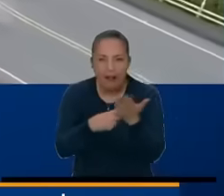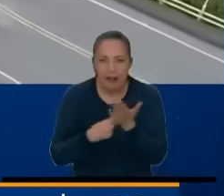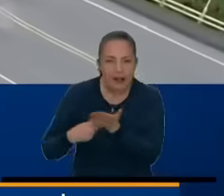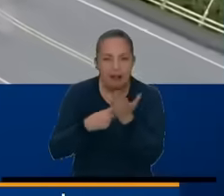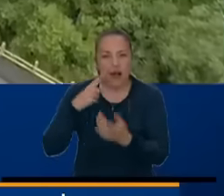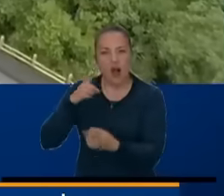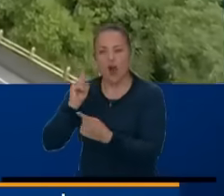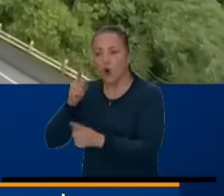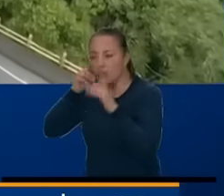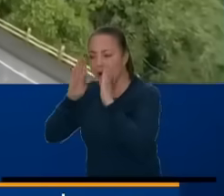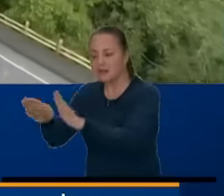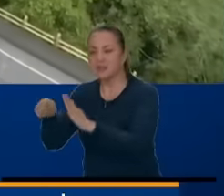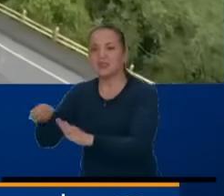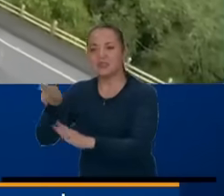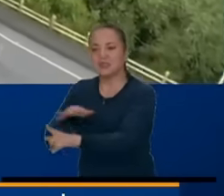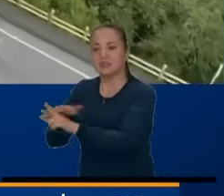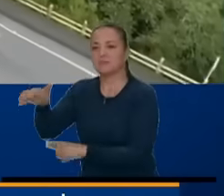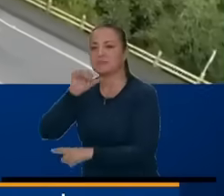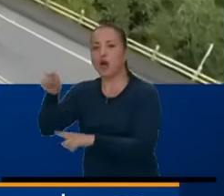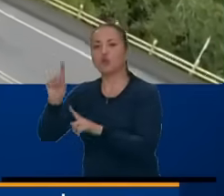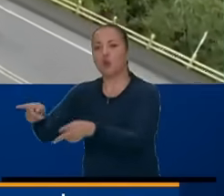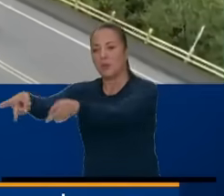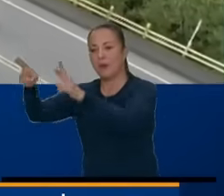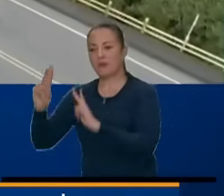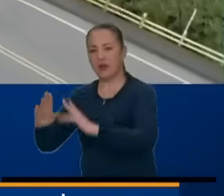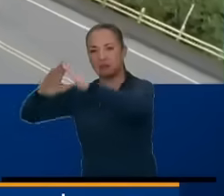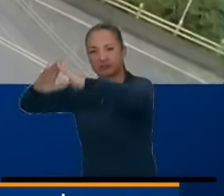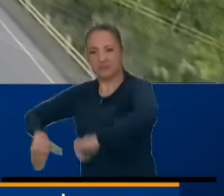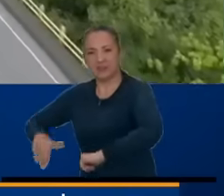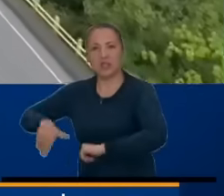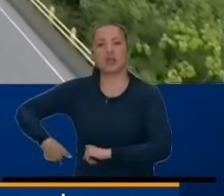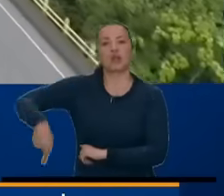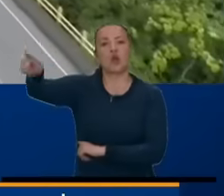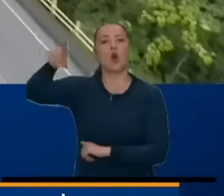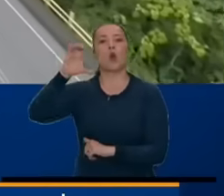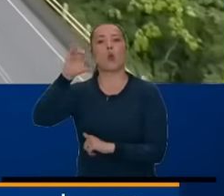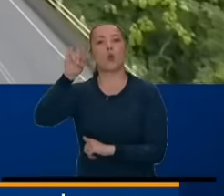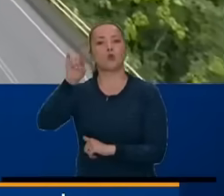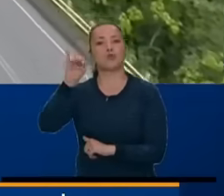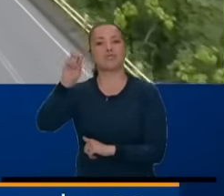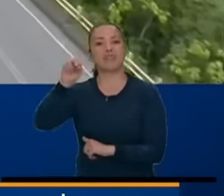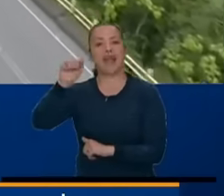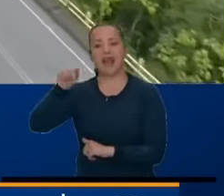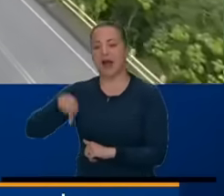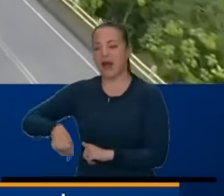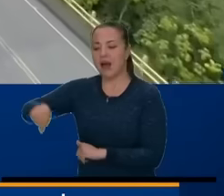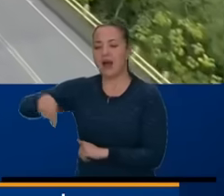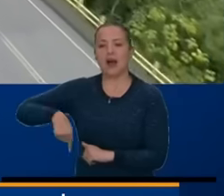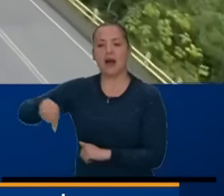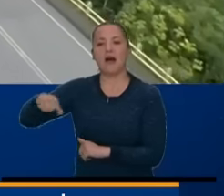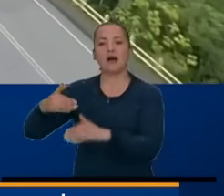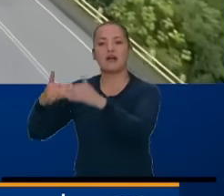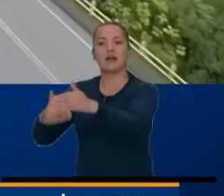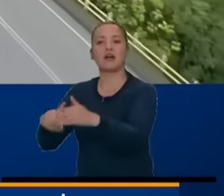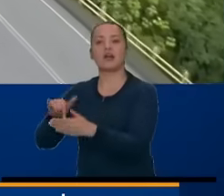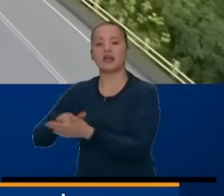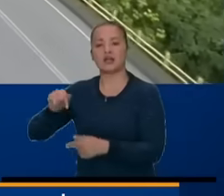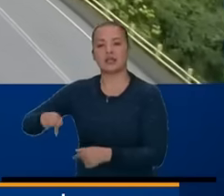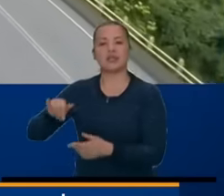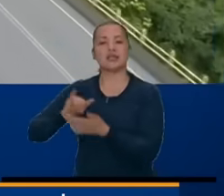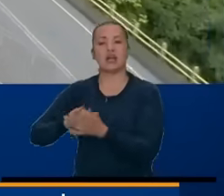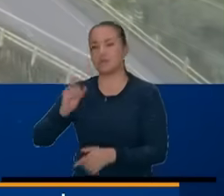por la caída de este puente de Los Grillos, ubicada en esta zona de Cusiana, exactamente en el sector, en este